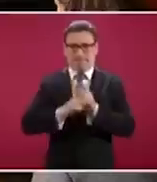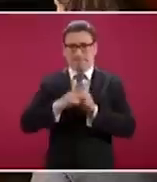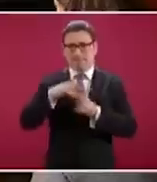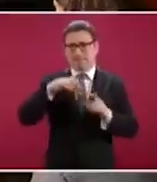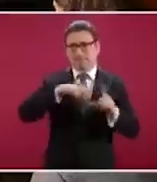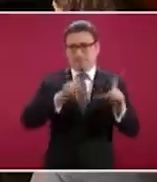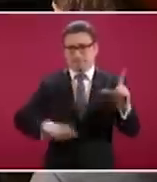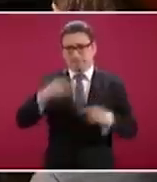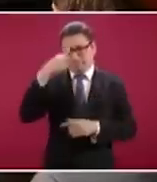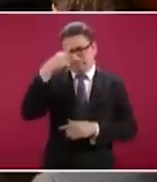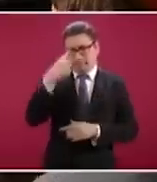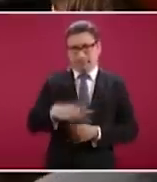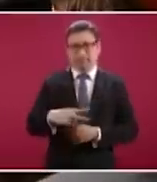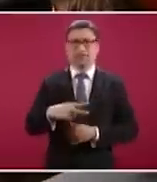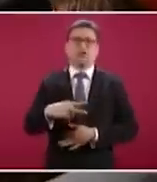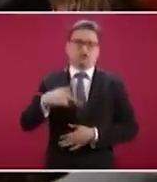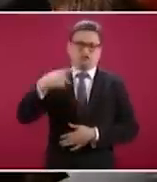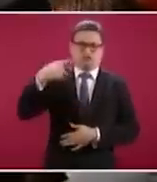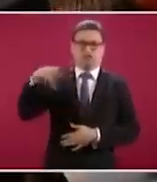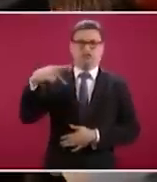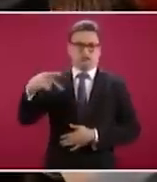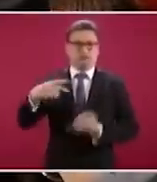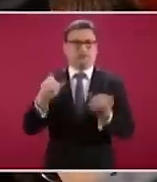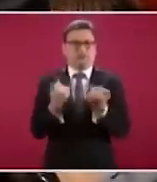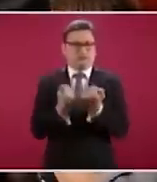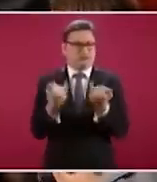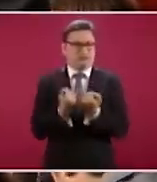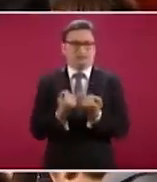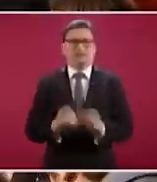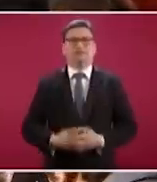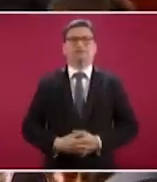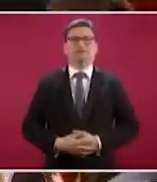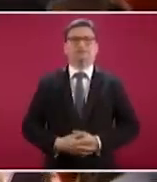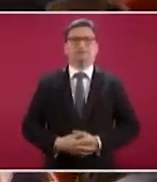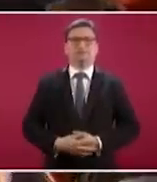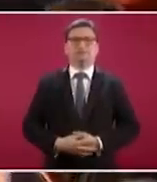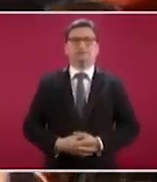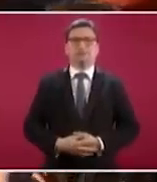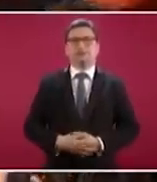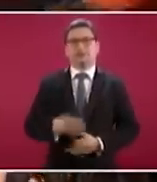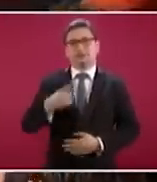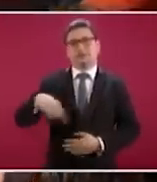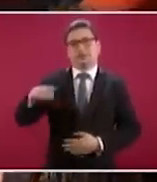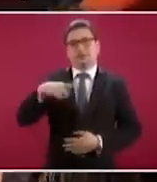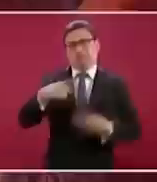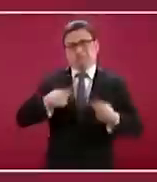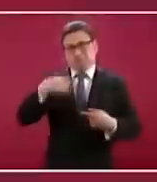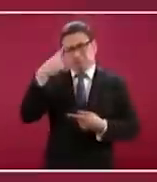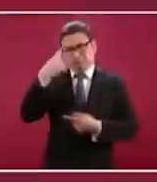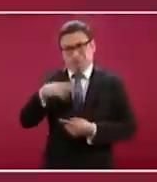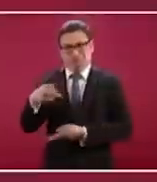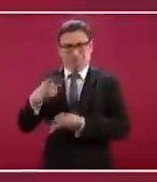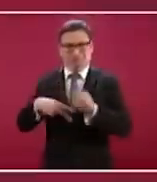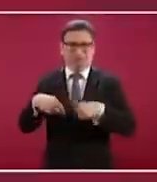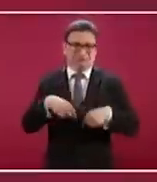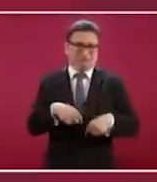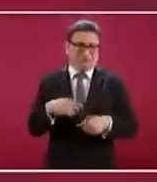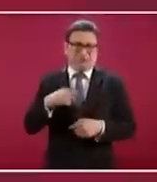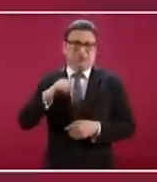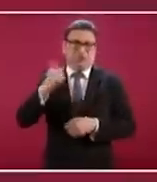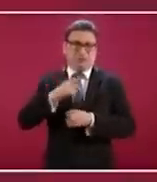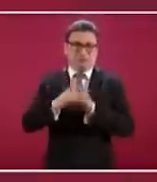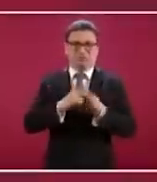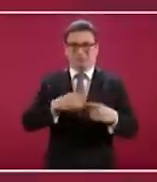es la patria de ellos, de nuestros paisanos. Entonces, son los